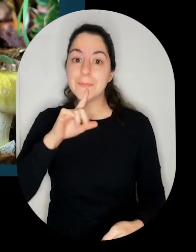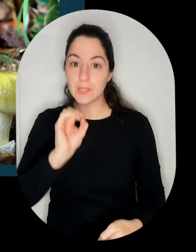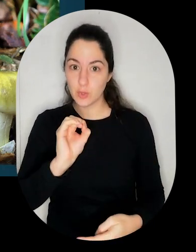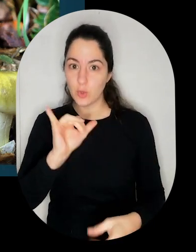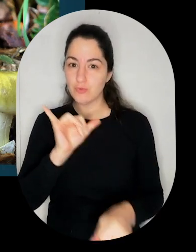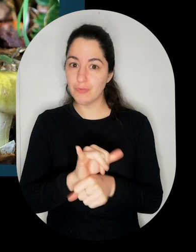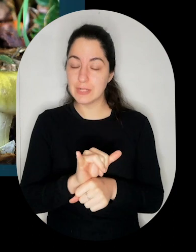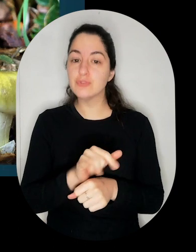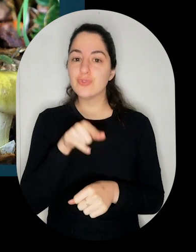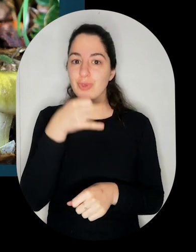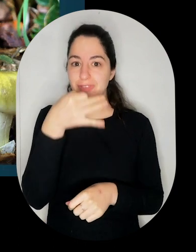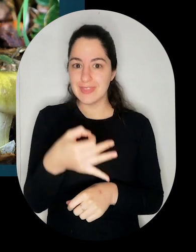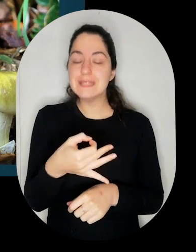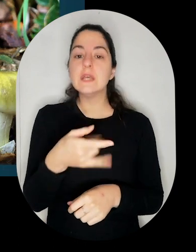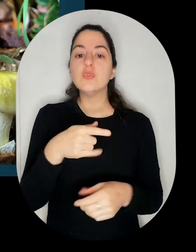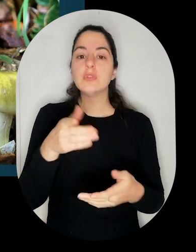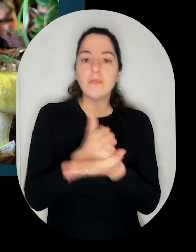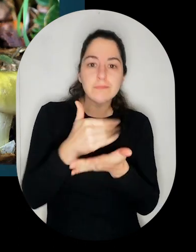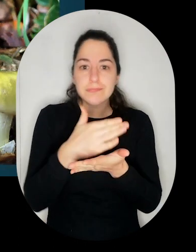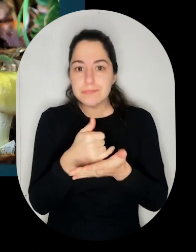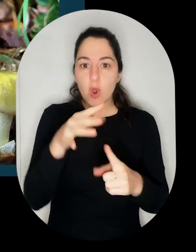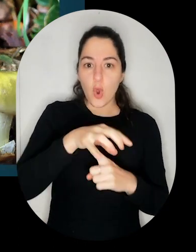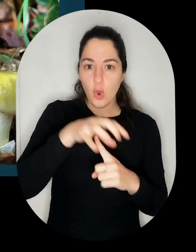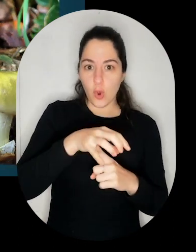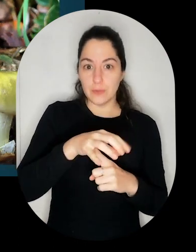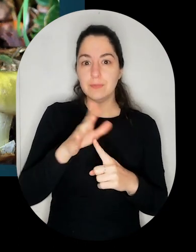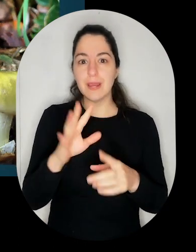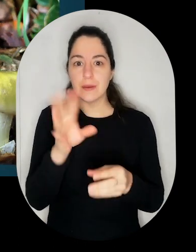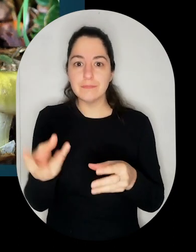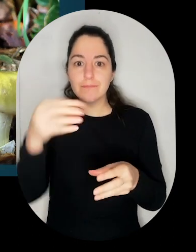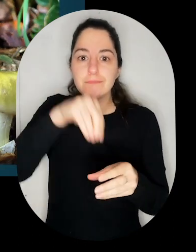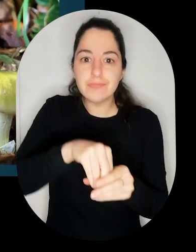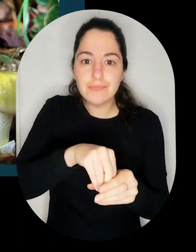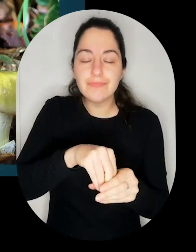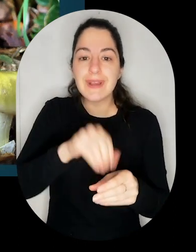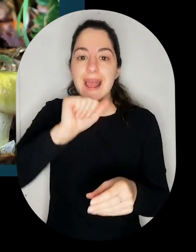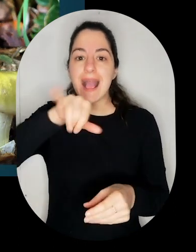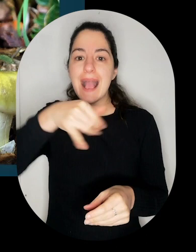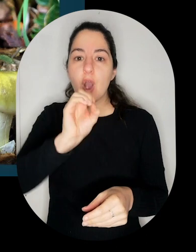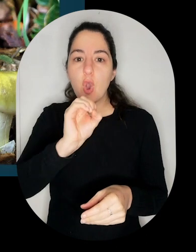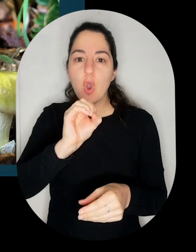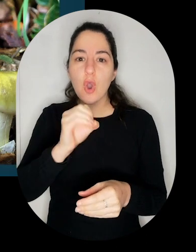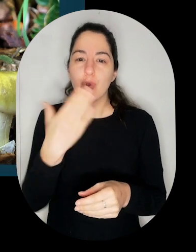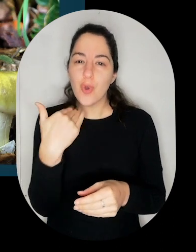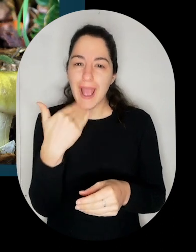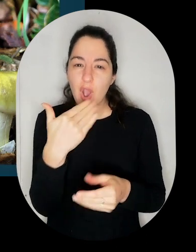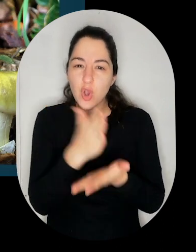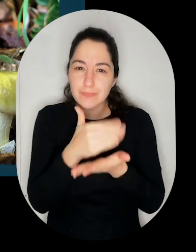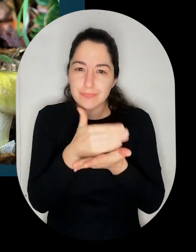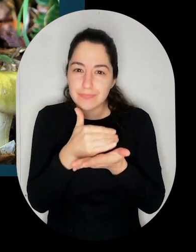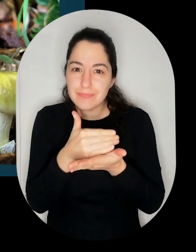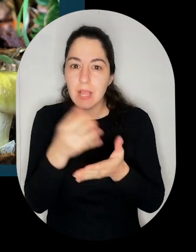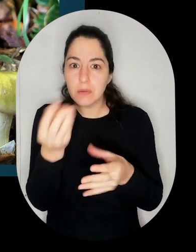hongo silvestre agregamos un ajo o plata, en otros lugares en Argentina y en algunos lugares de Europa se menciona esto, y se